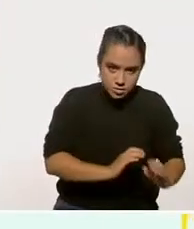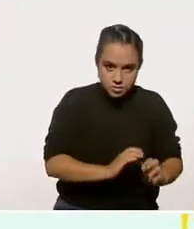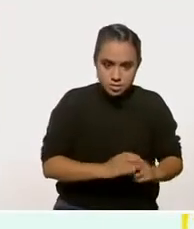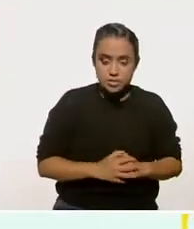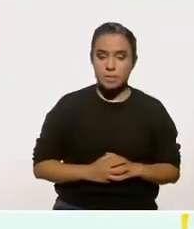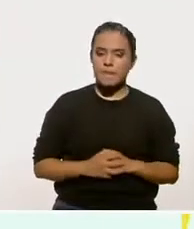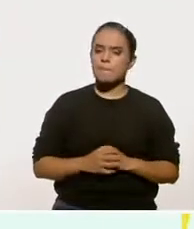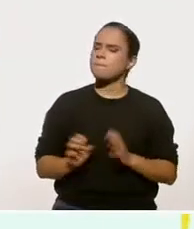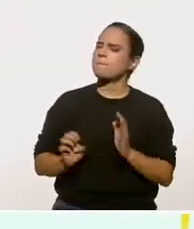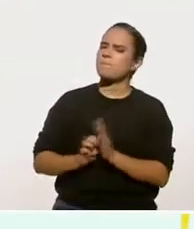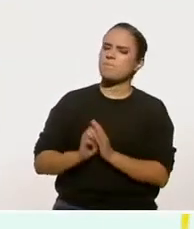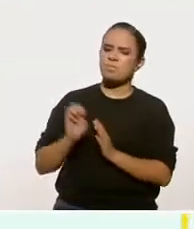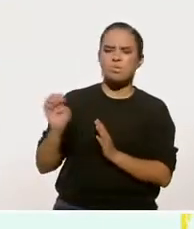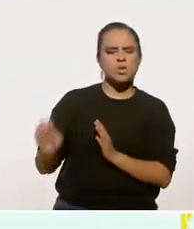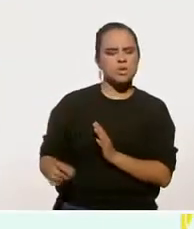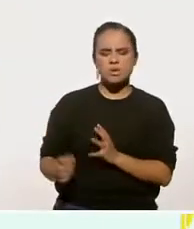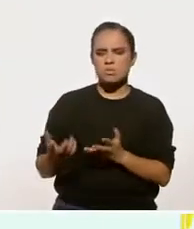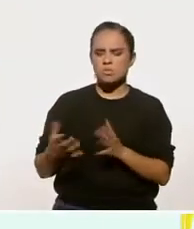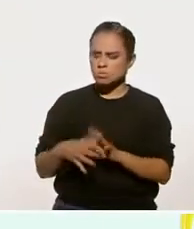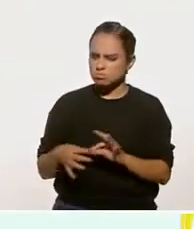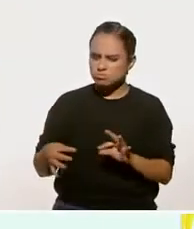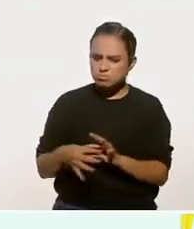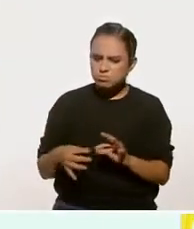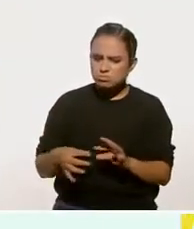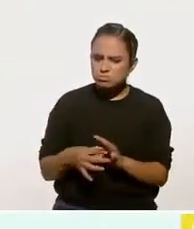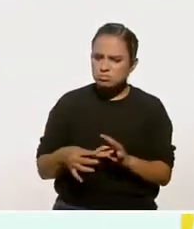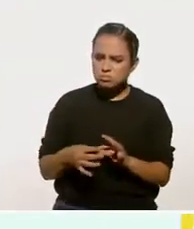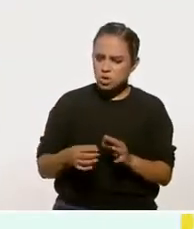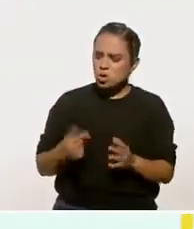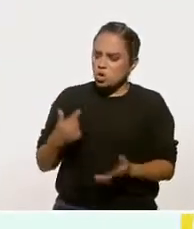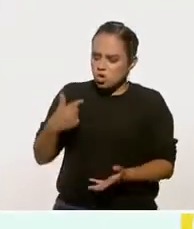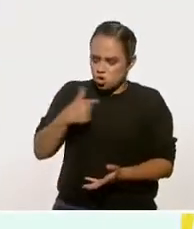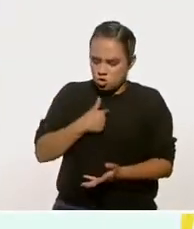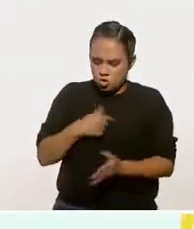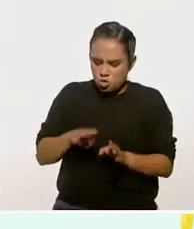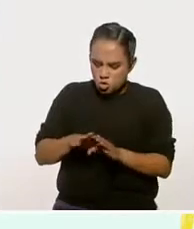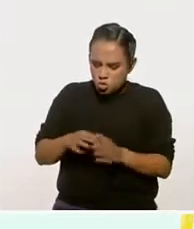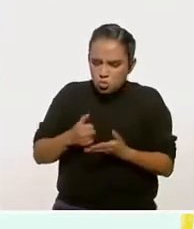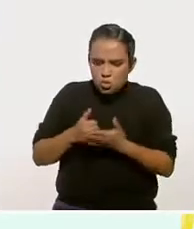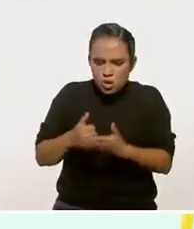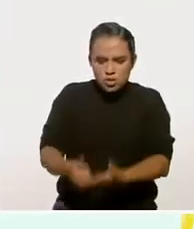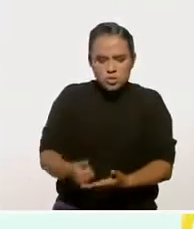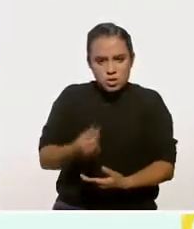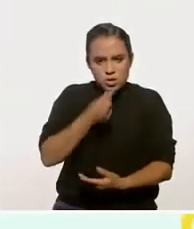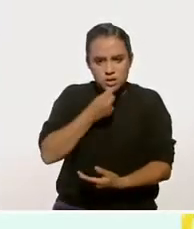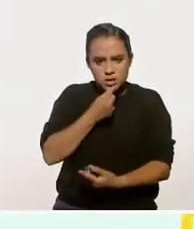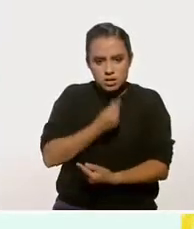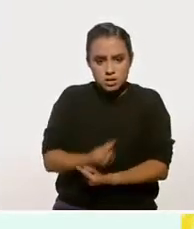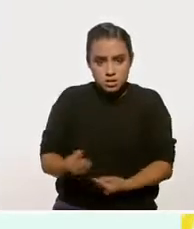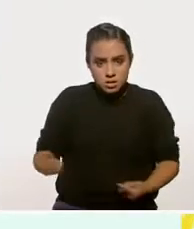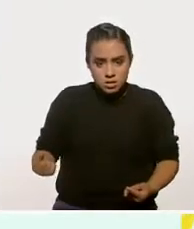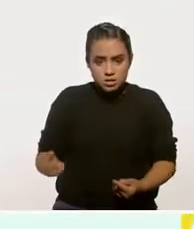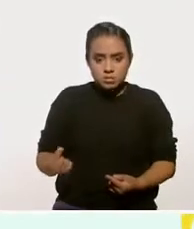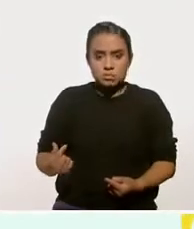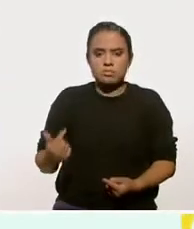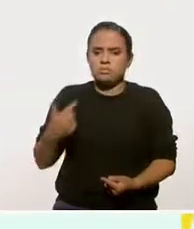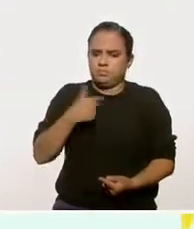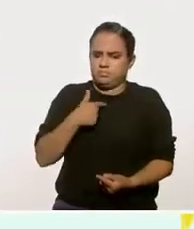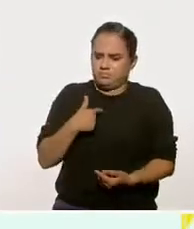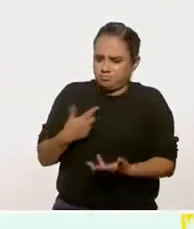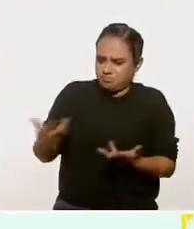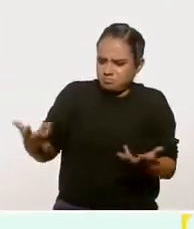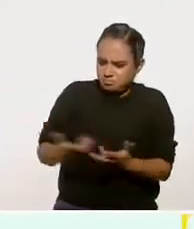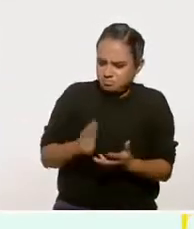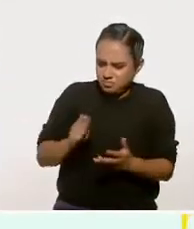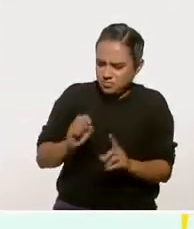¿nos podrías poner algunos ejemplos claros de cómo yo puedo ayudar en esa etapa? O sea, ¿qué cosas yo tendría que estar haciendo en esa